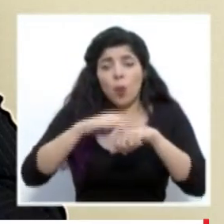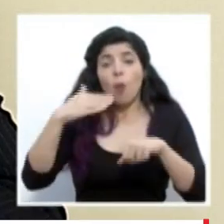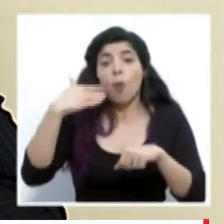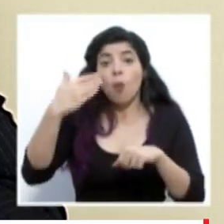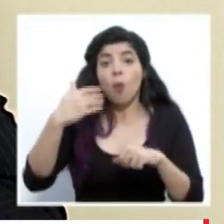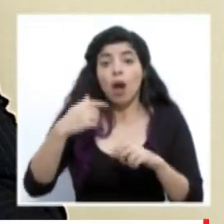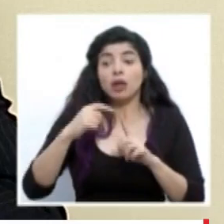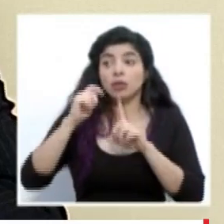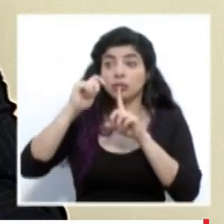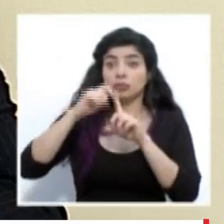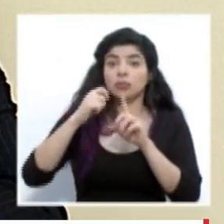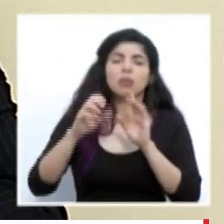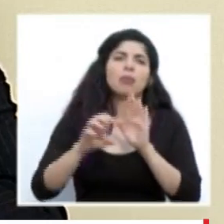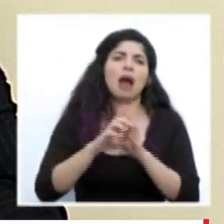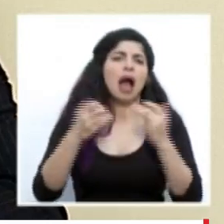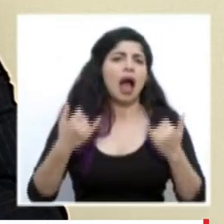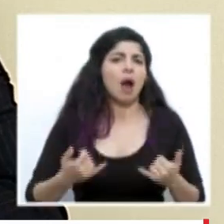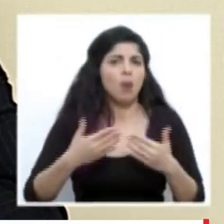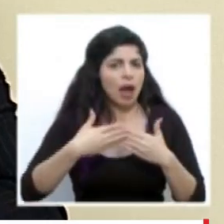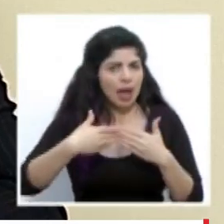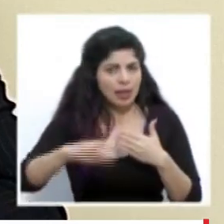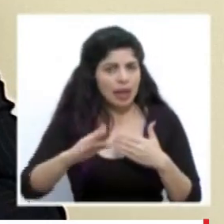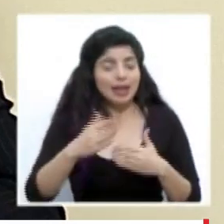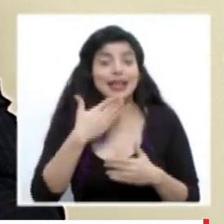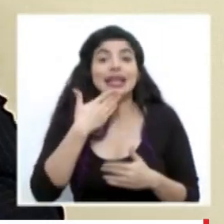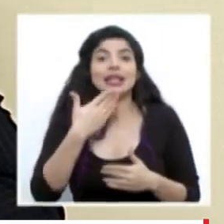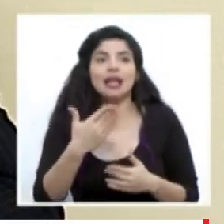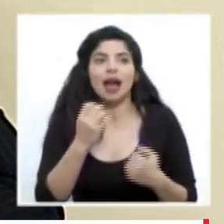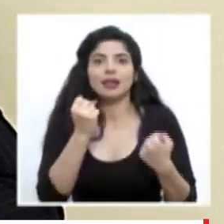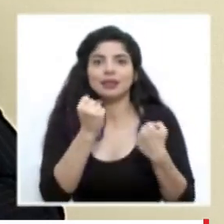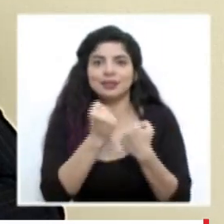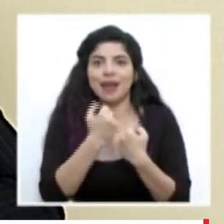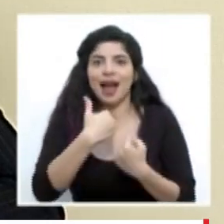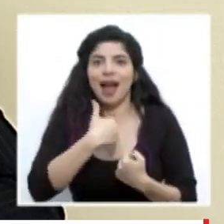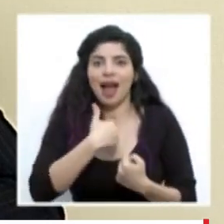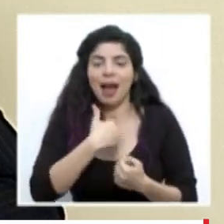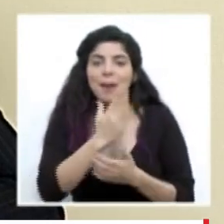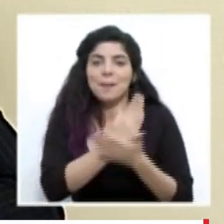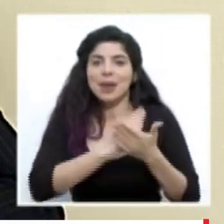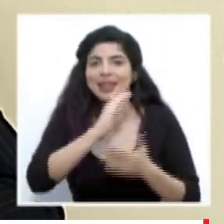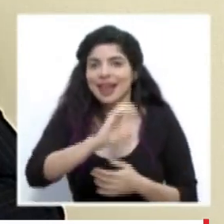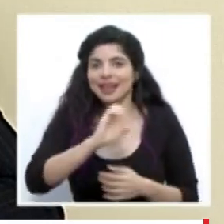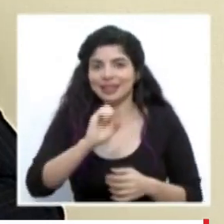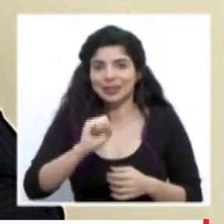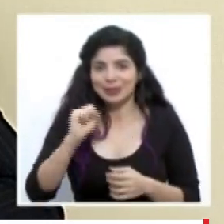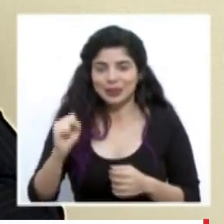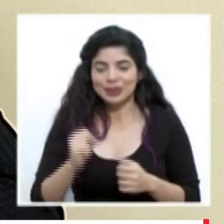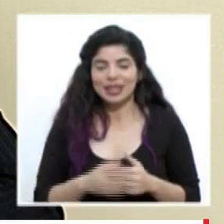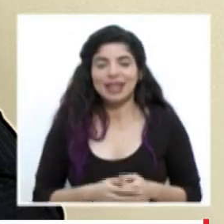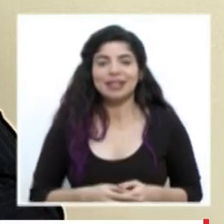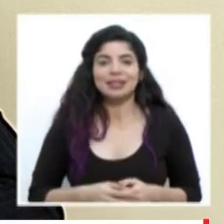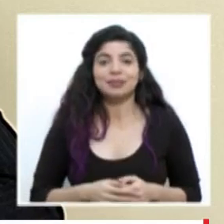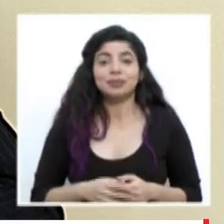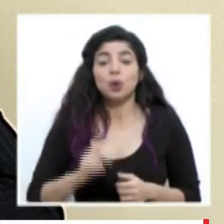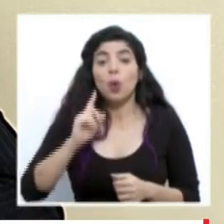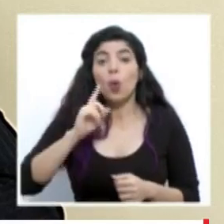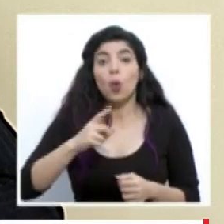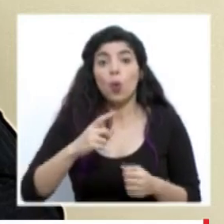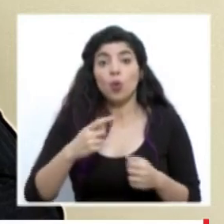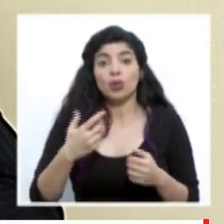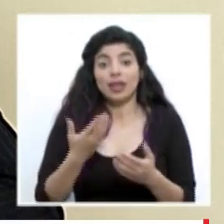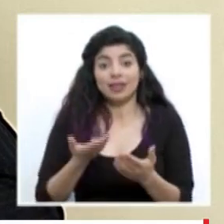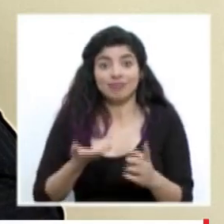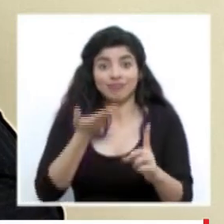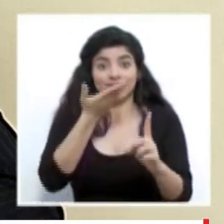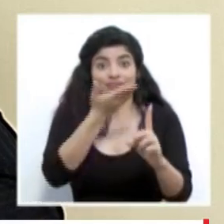les tome una muestra, bueno, de hecho que ahora en adelante, gracias al apoyo que tendremos por parte de la Caja Costarricense de Seguro Social, la orden sanitaria